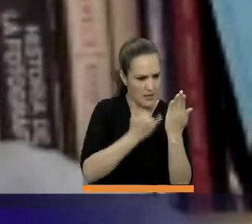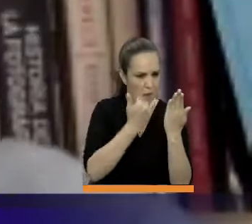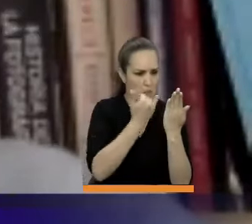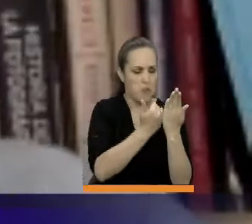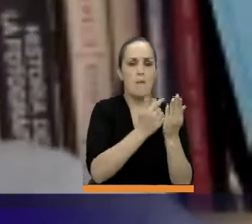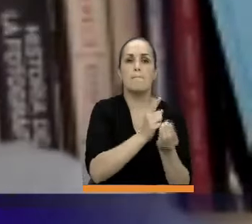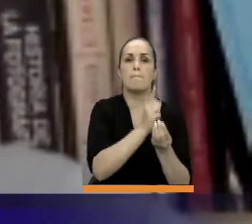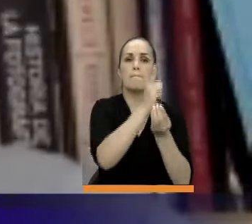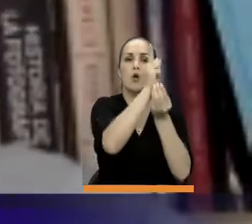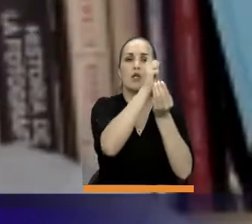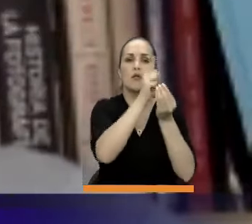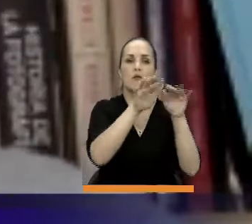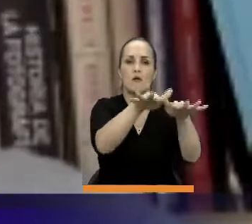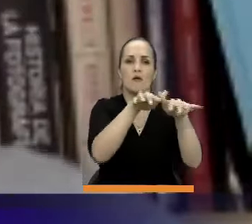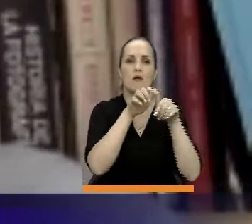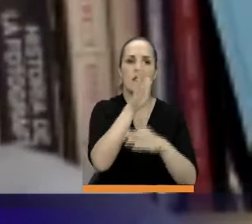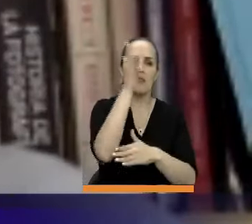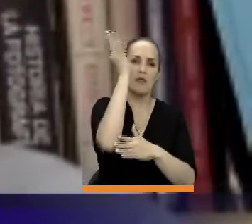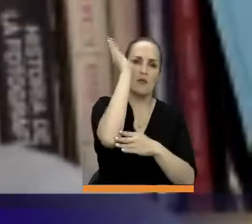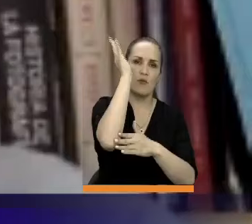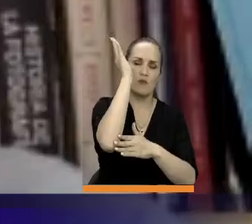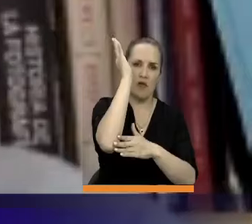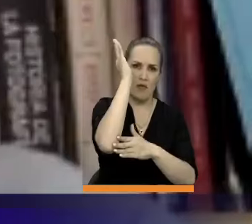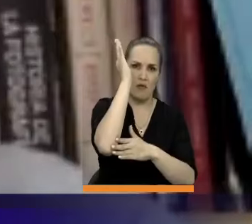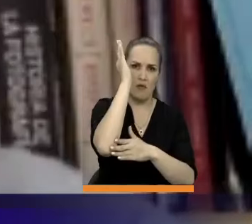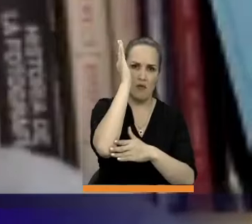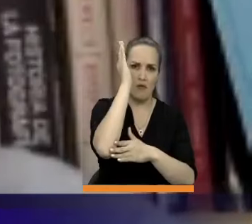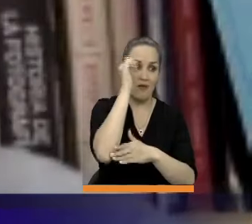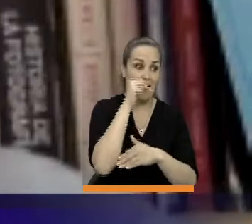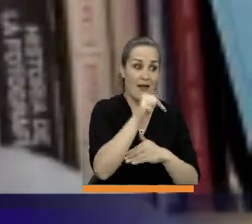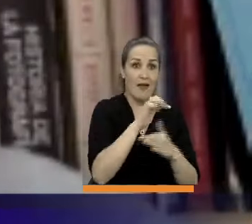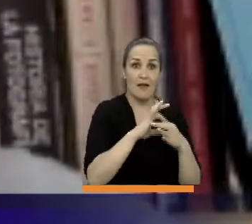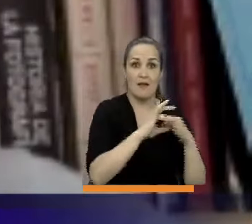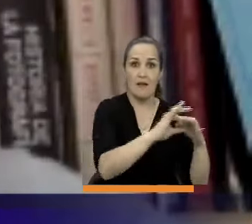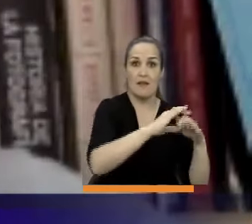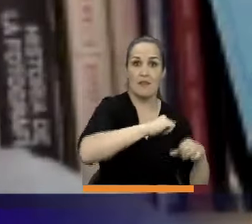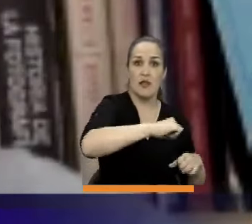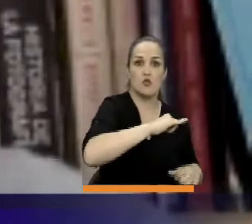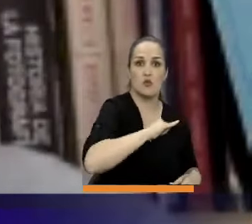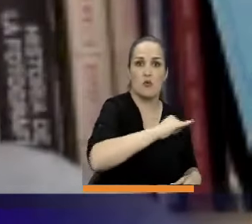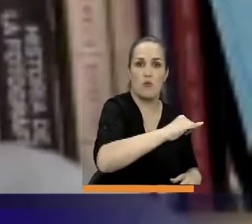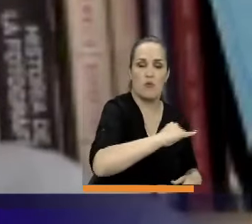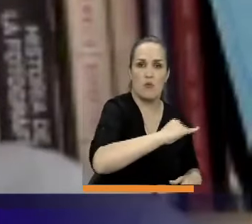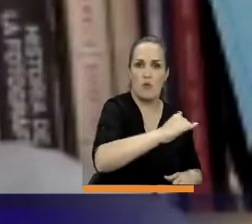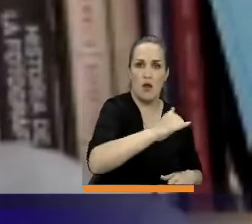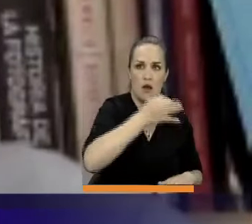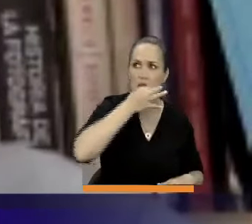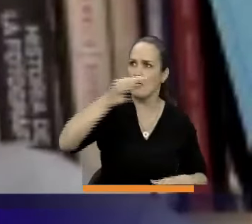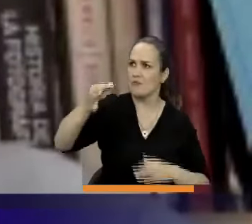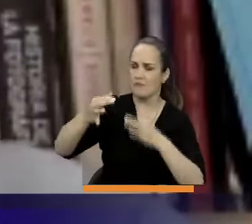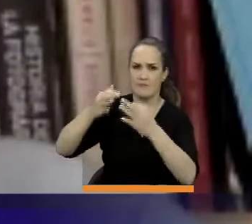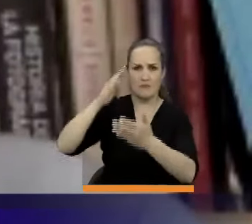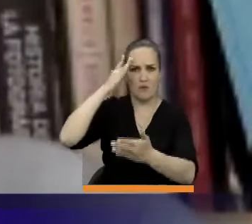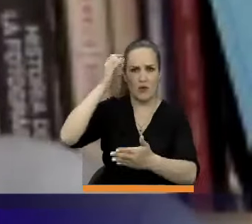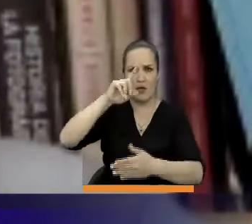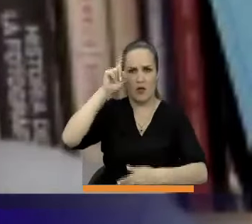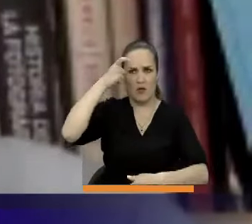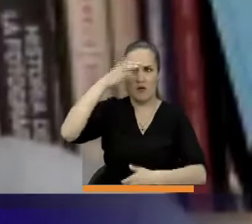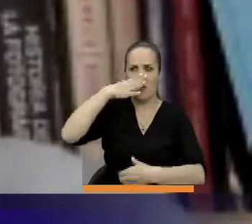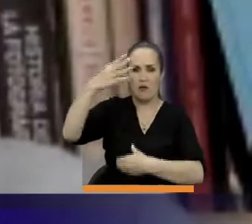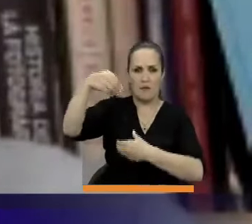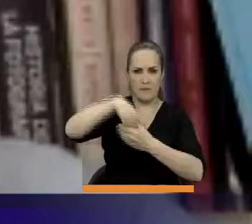Salvador, que tomaron como burla, ¿no?, el hecho de que nosotros estábamos denunciando esa intervención, ¿no?